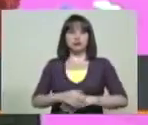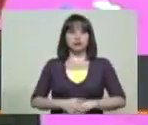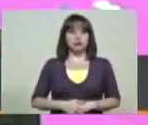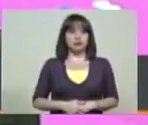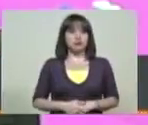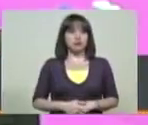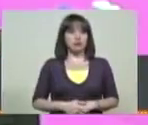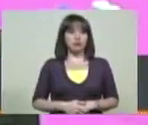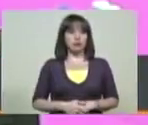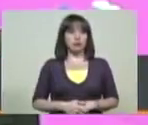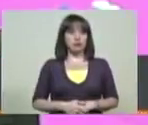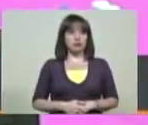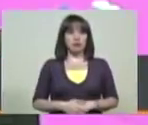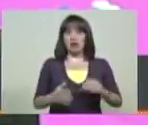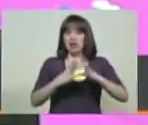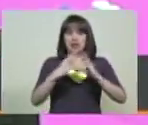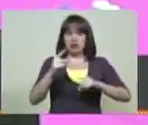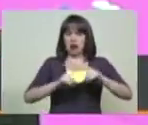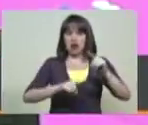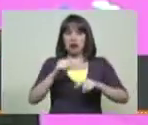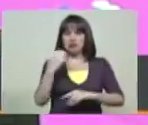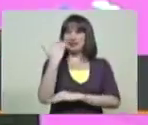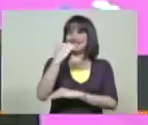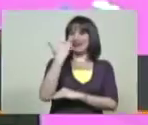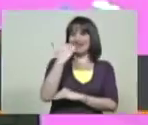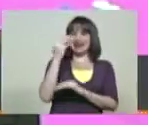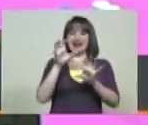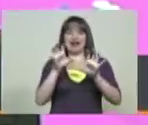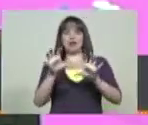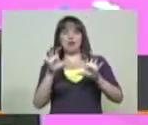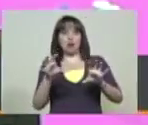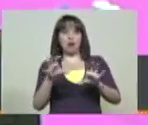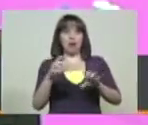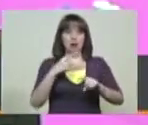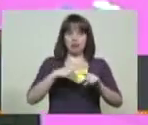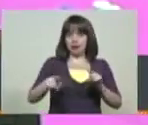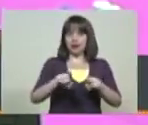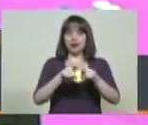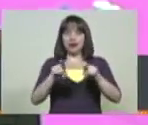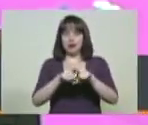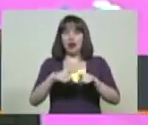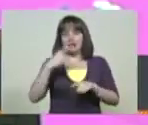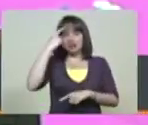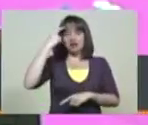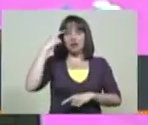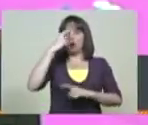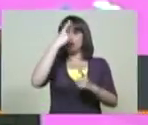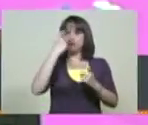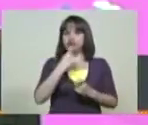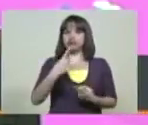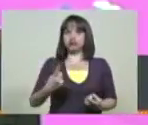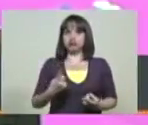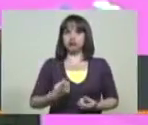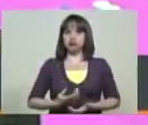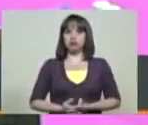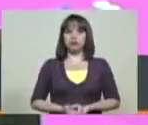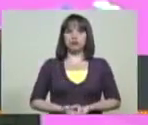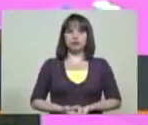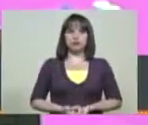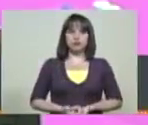y de todo de todos sacamos un chiste triste ya contamos como 10 chistes no será ni la primera vez